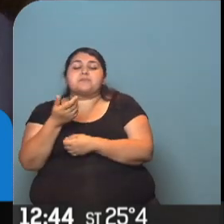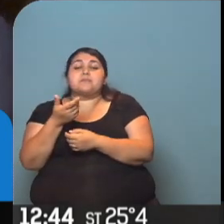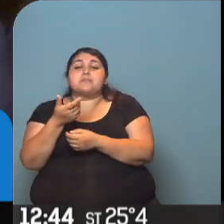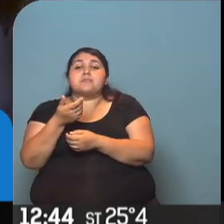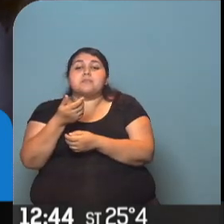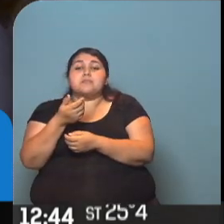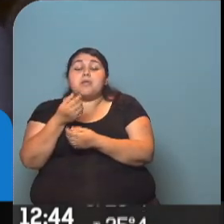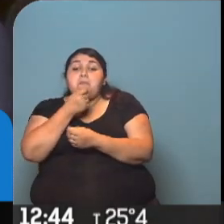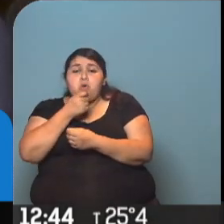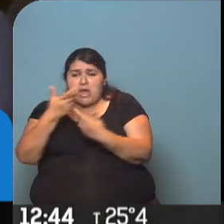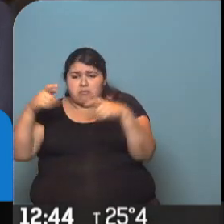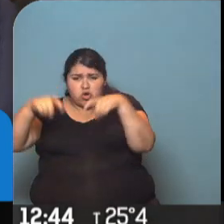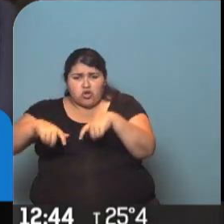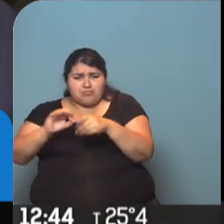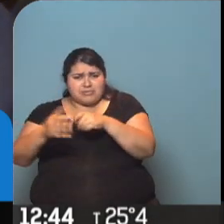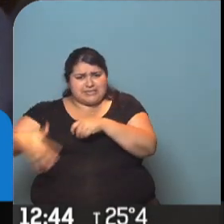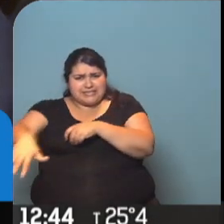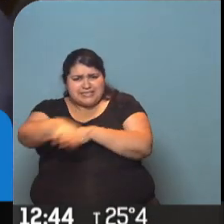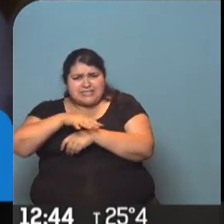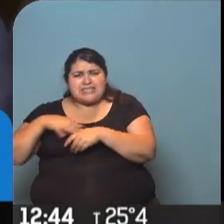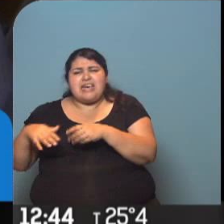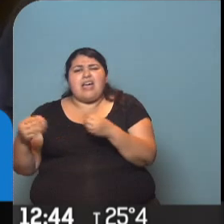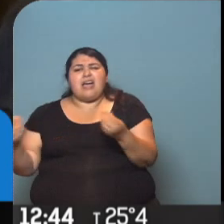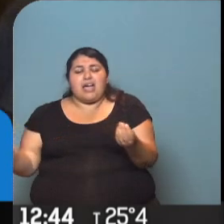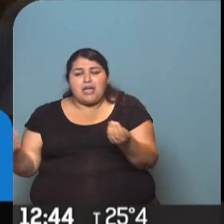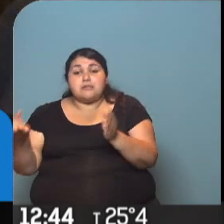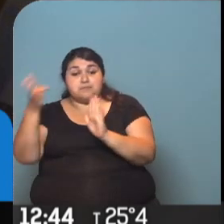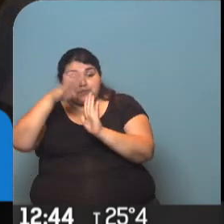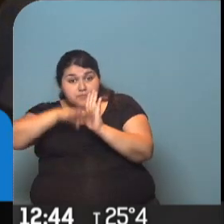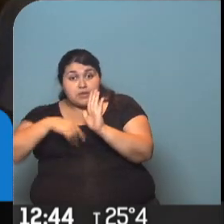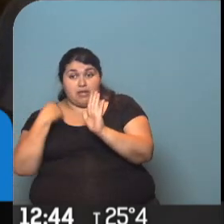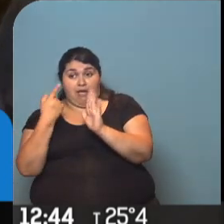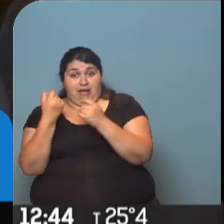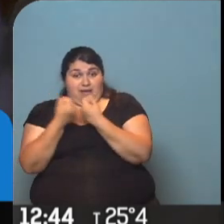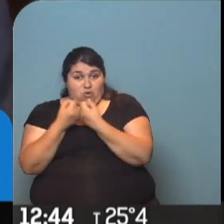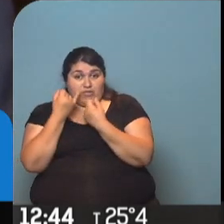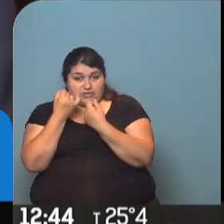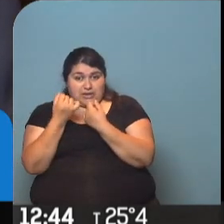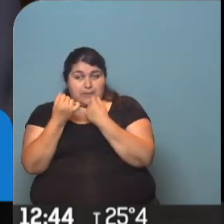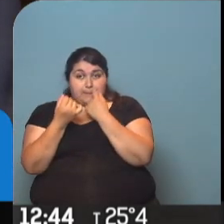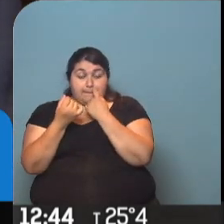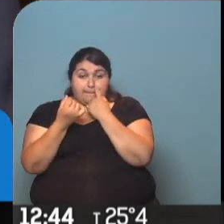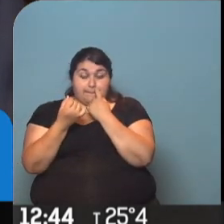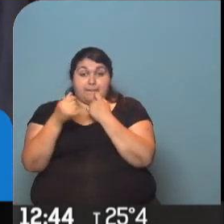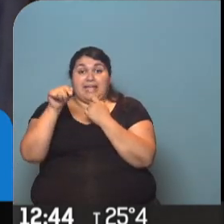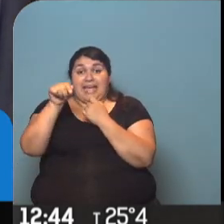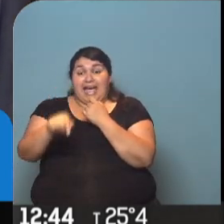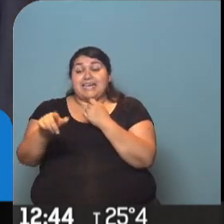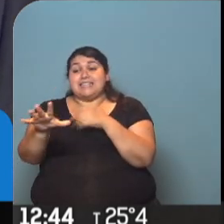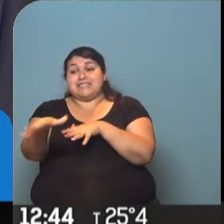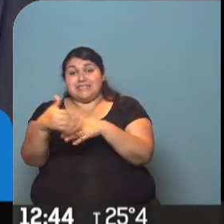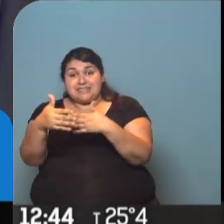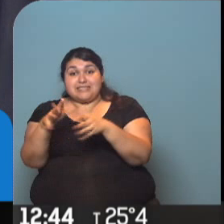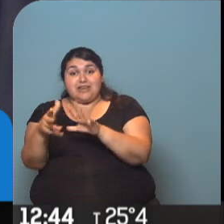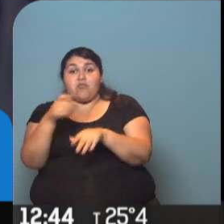también se acaba de señalar aquí en este acuerdo en esta firma del acuerdo de empadronamiento para el argentino bueno nosotros en las inmediaciones de las canchas